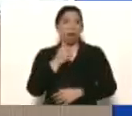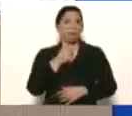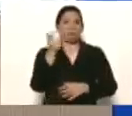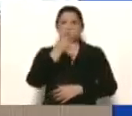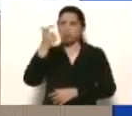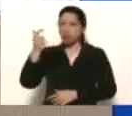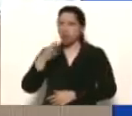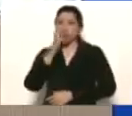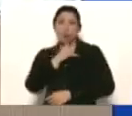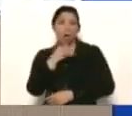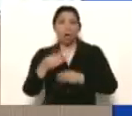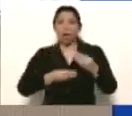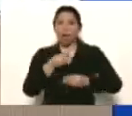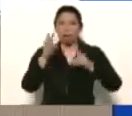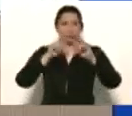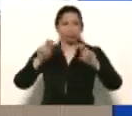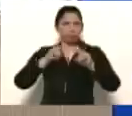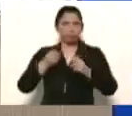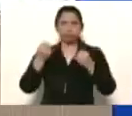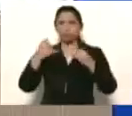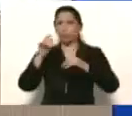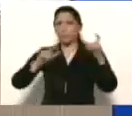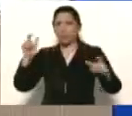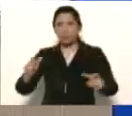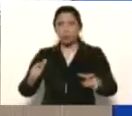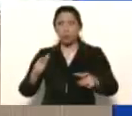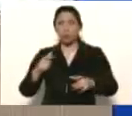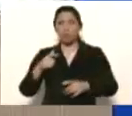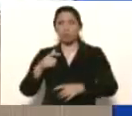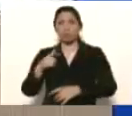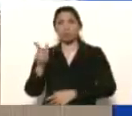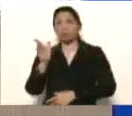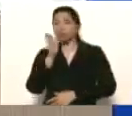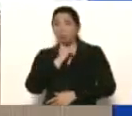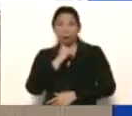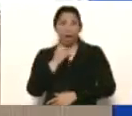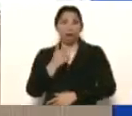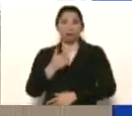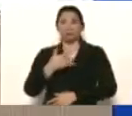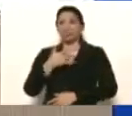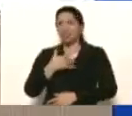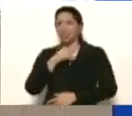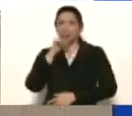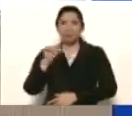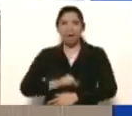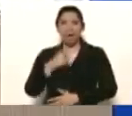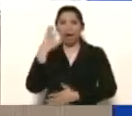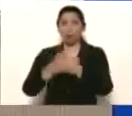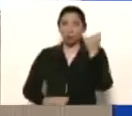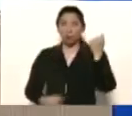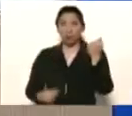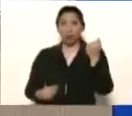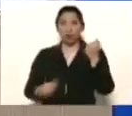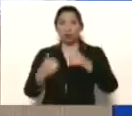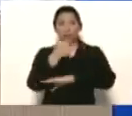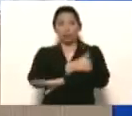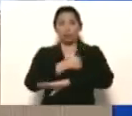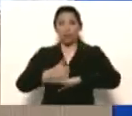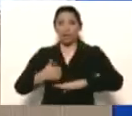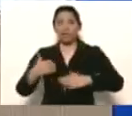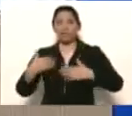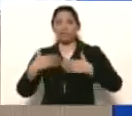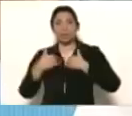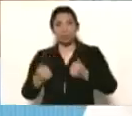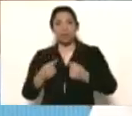no lo he hecho el diagnóstico porque hay una gran cantidad de pacientes asintomáticos que se le han escapado a las autoridades sanitarias pero si en el